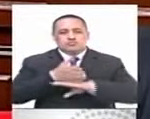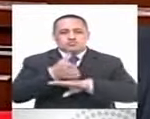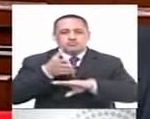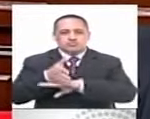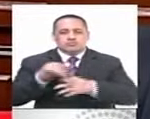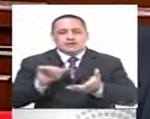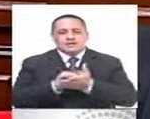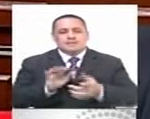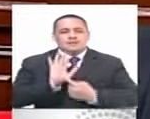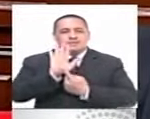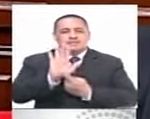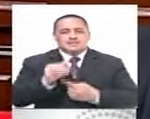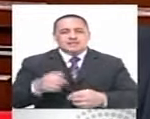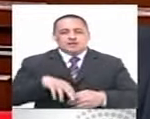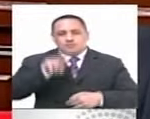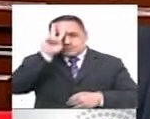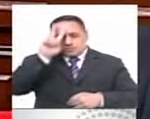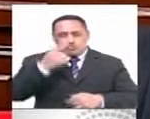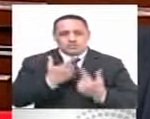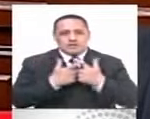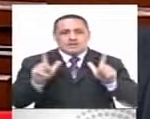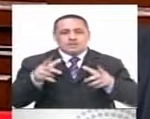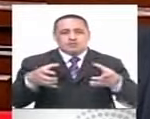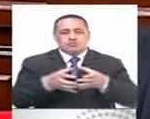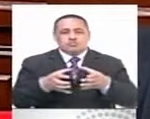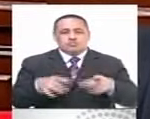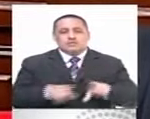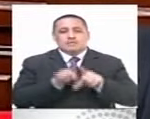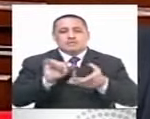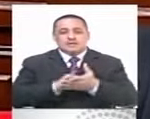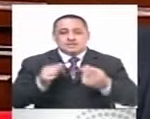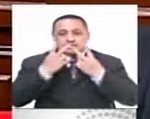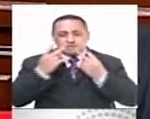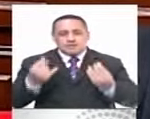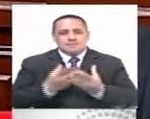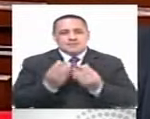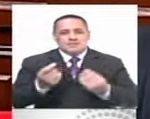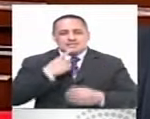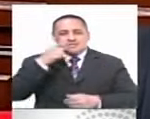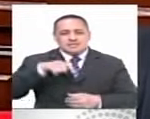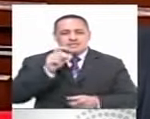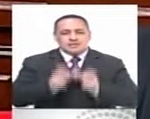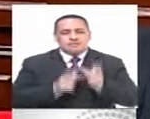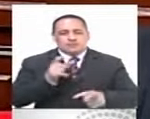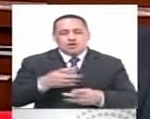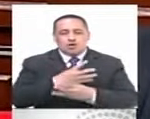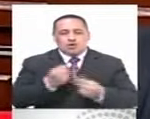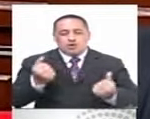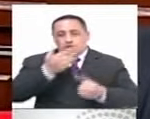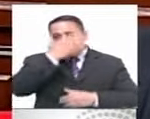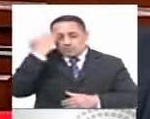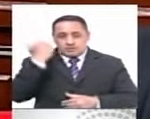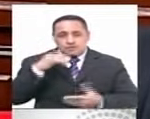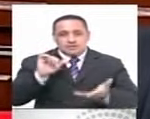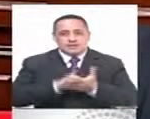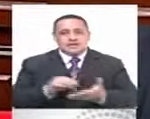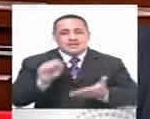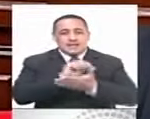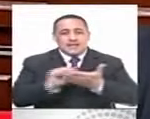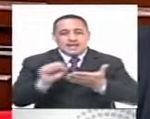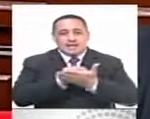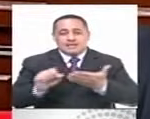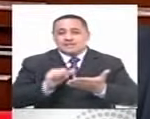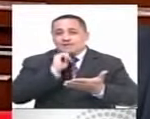enmarca este gobierno de Perú Libre, pues han estado ausentes las grandes demandas del pueblo olvidado, cuya agenda